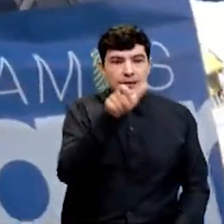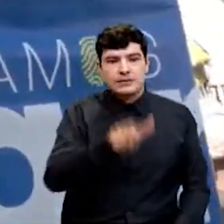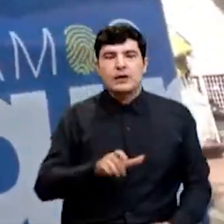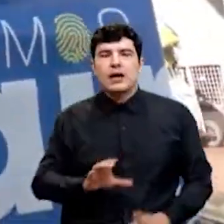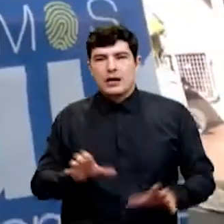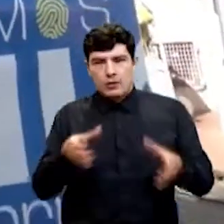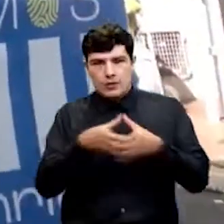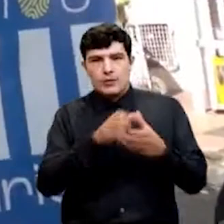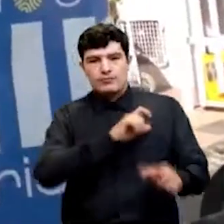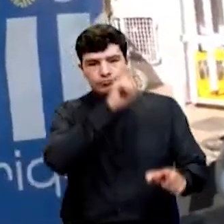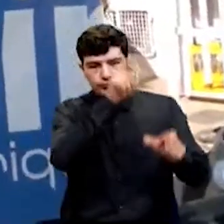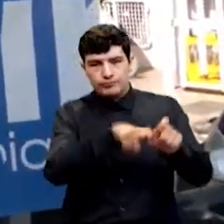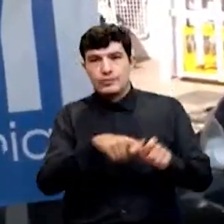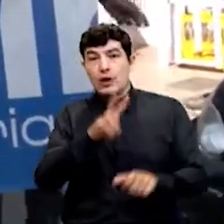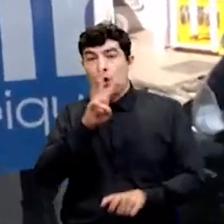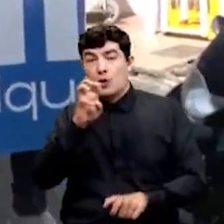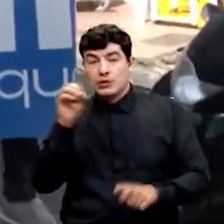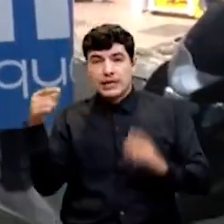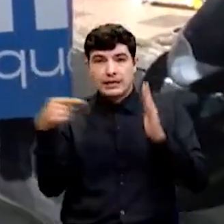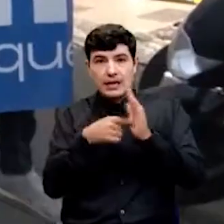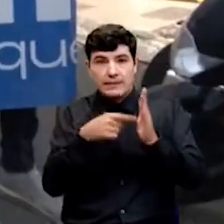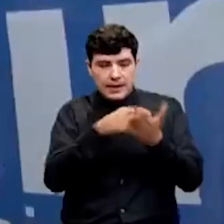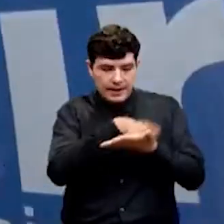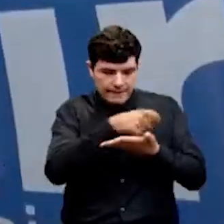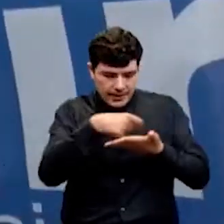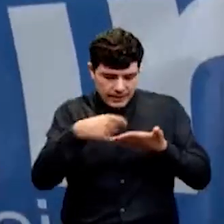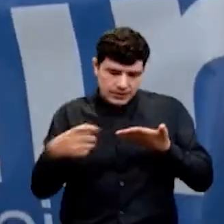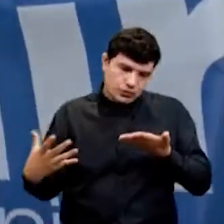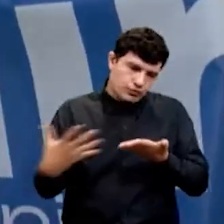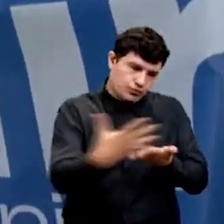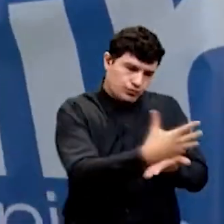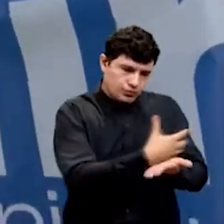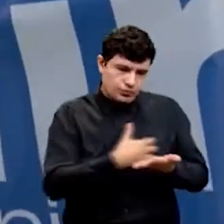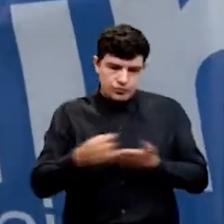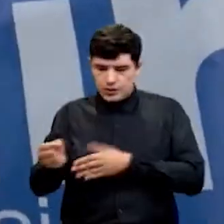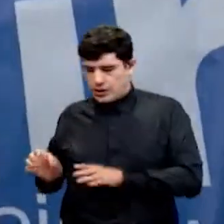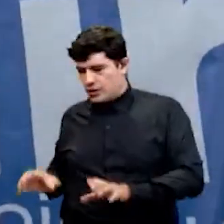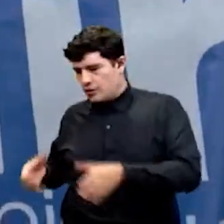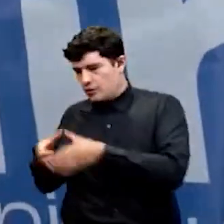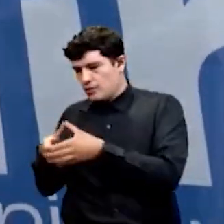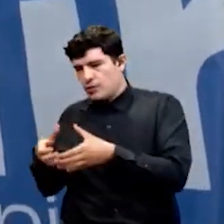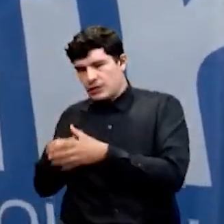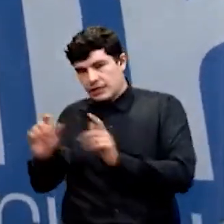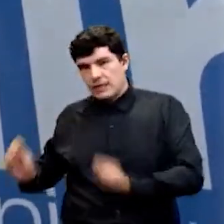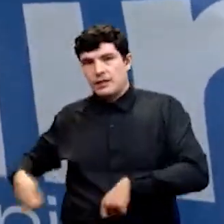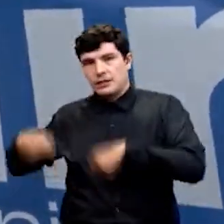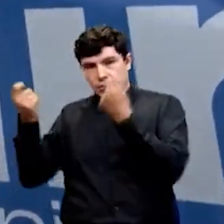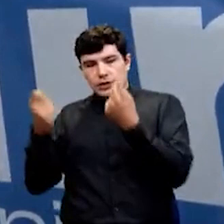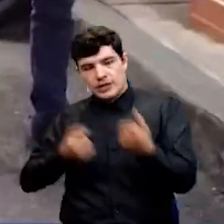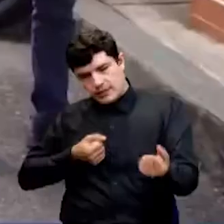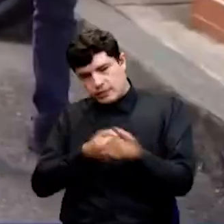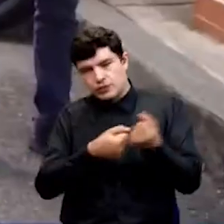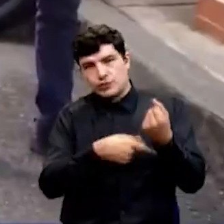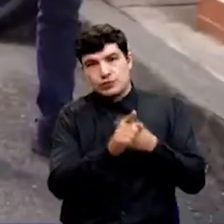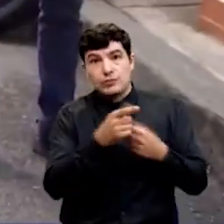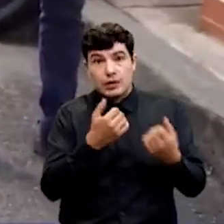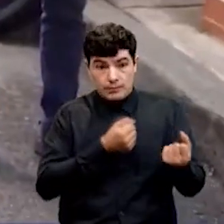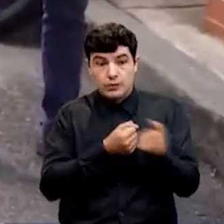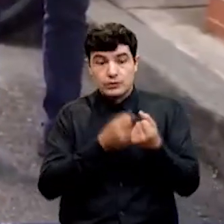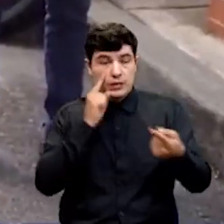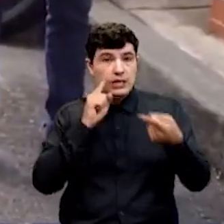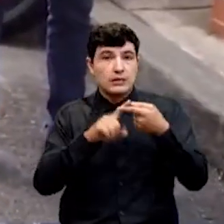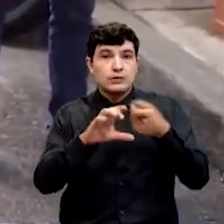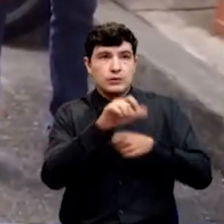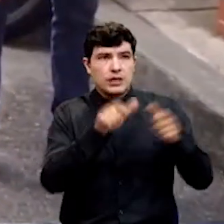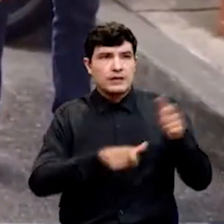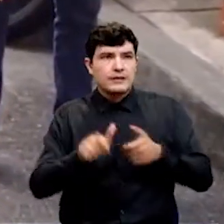recogió 80.000 firmas con el coaval de Salvación Nacional. Trabajará por los florideños. El administrador